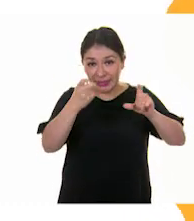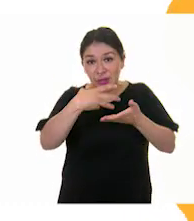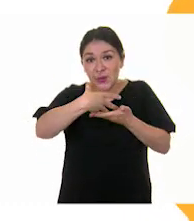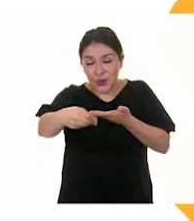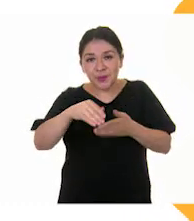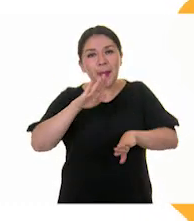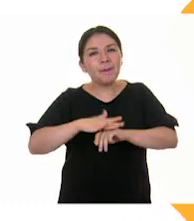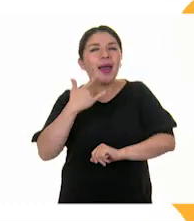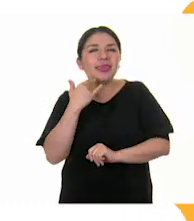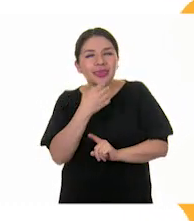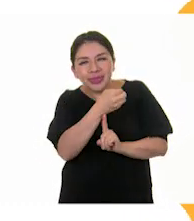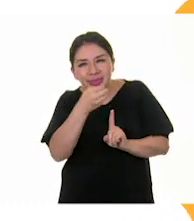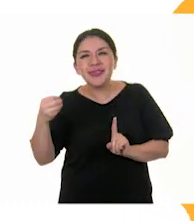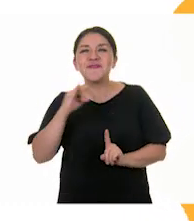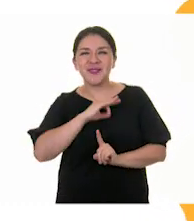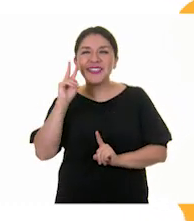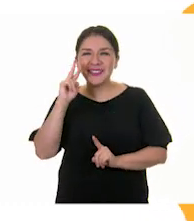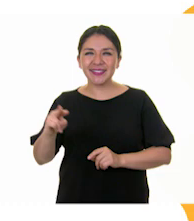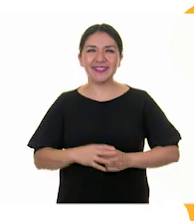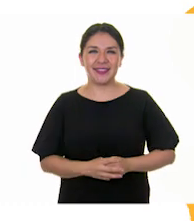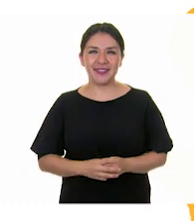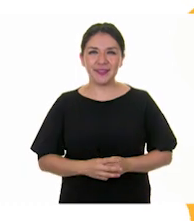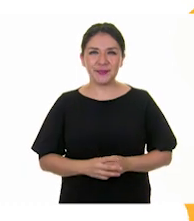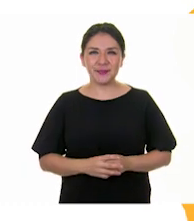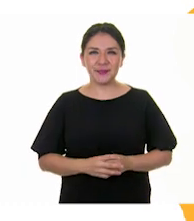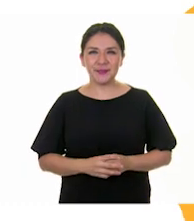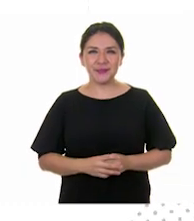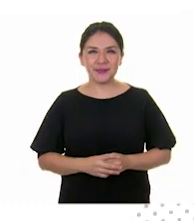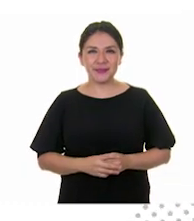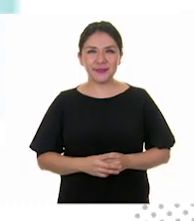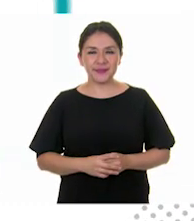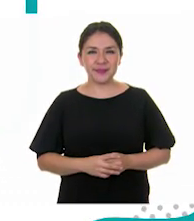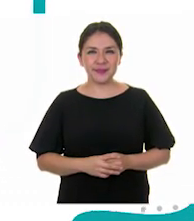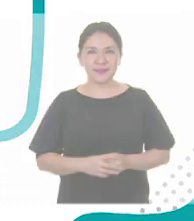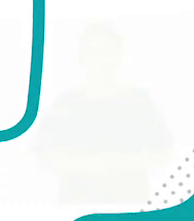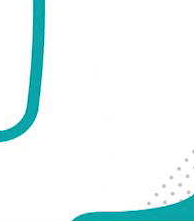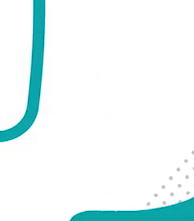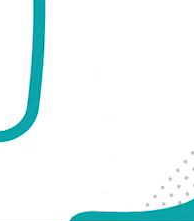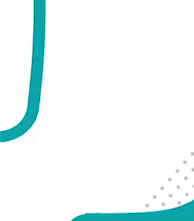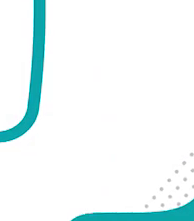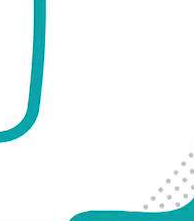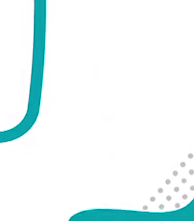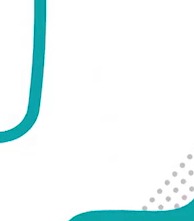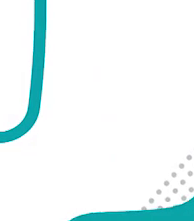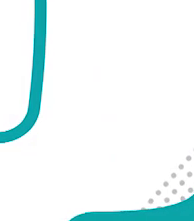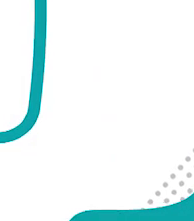liga: aprendeencasa.cep.gob.mx.